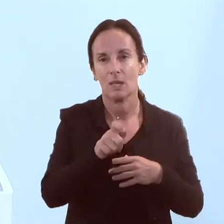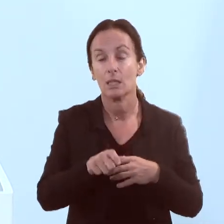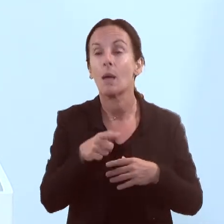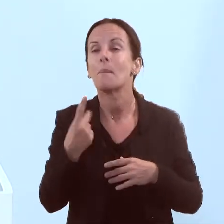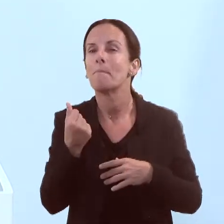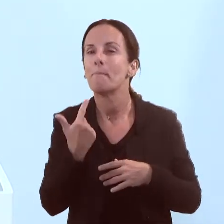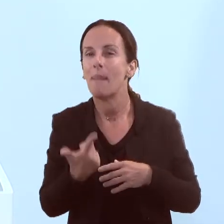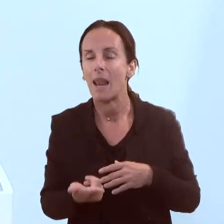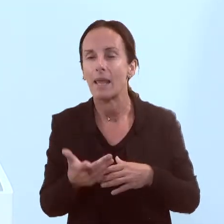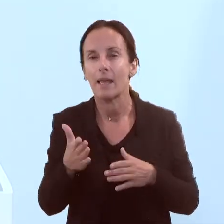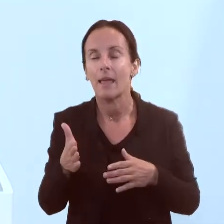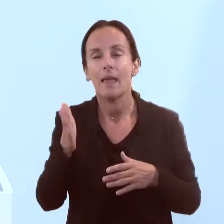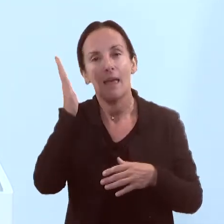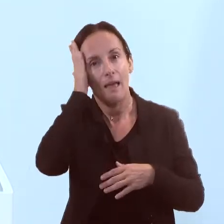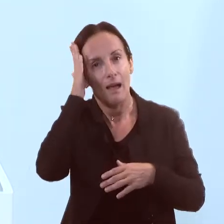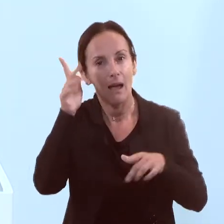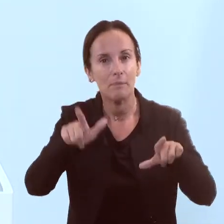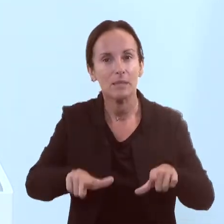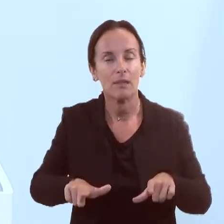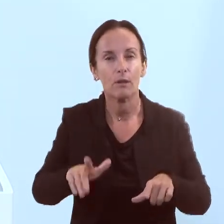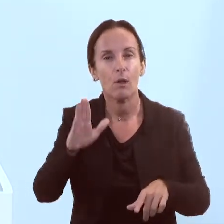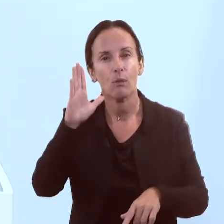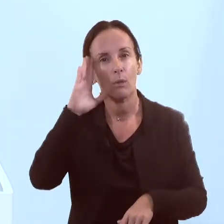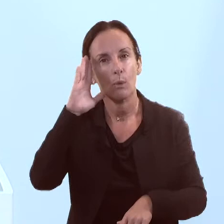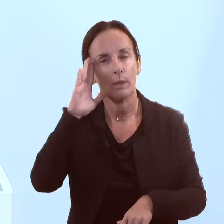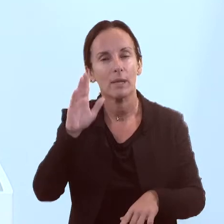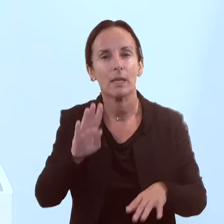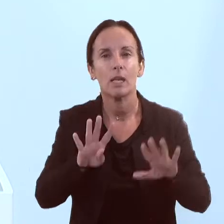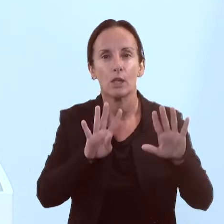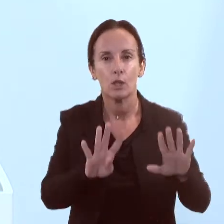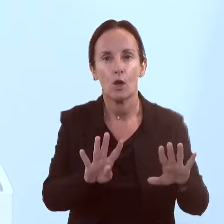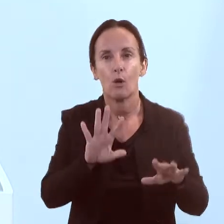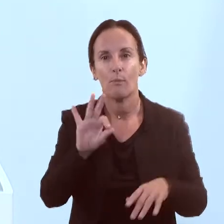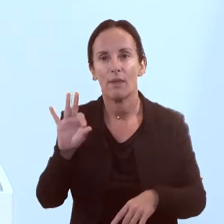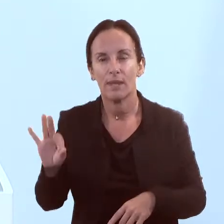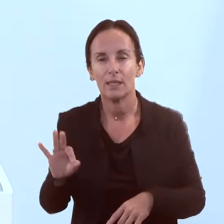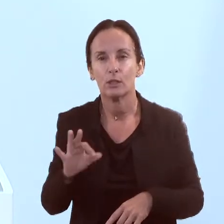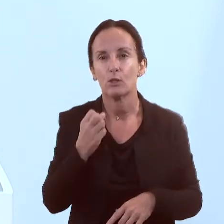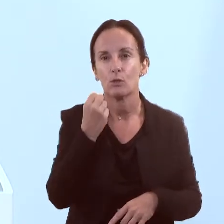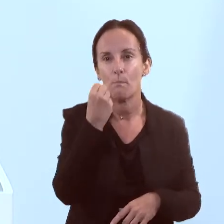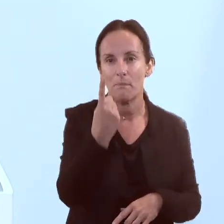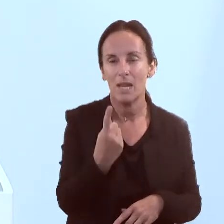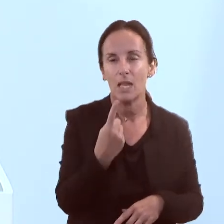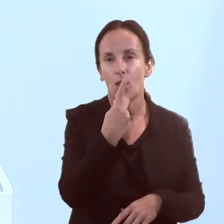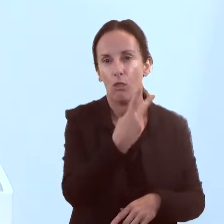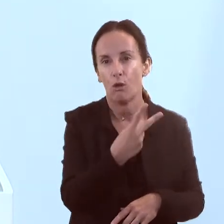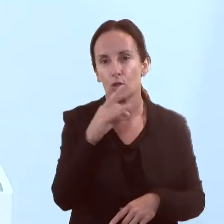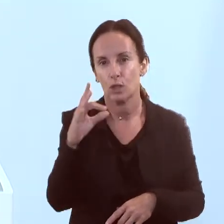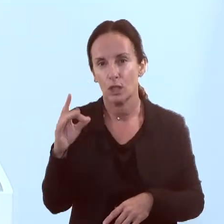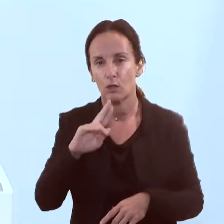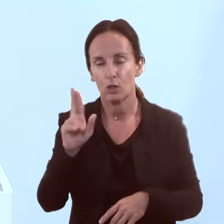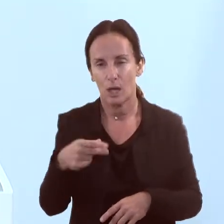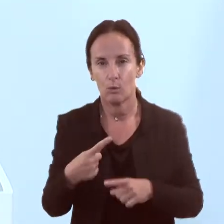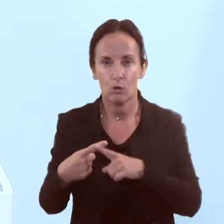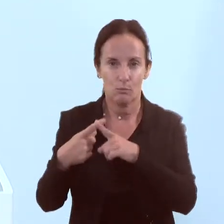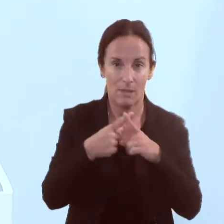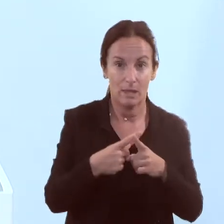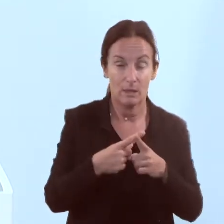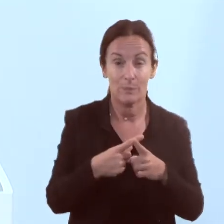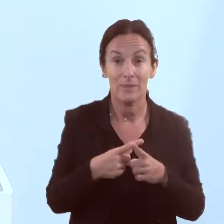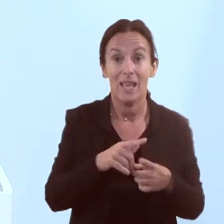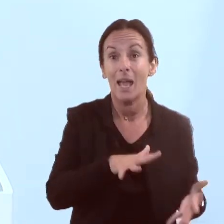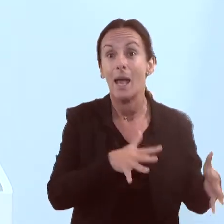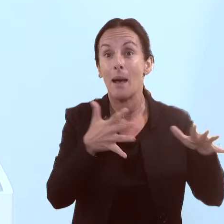de media, vuelvo a insistir, de entre 900 a 1.200 euros, de media. Probablemente aquí,